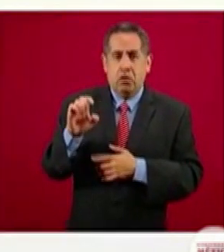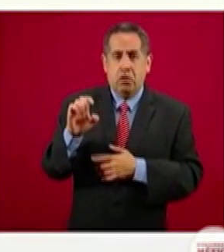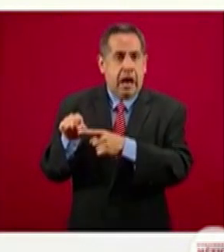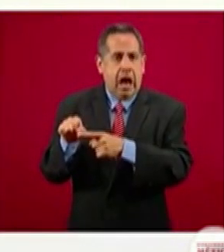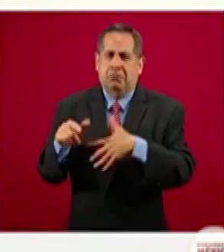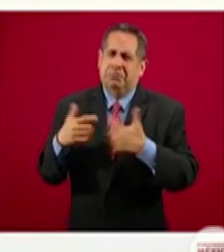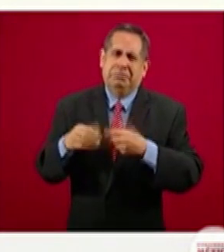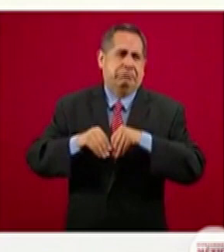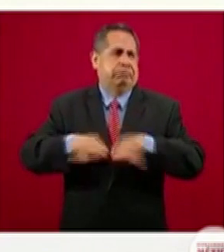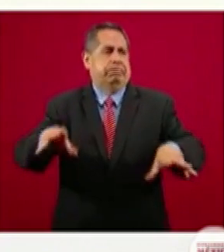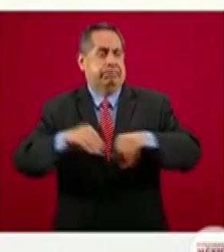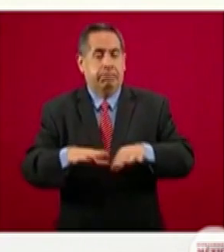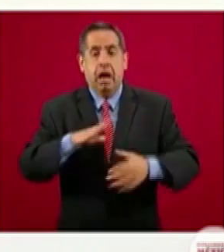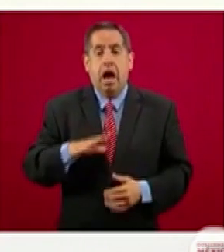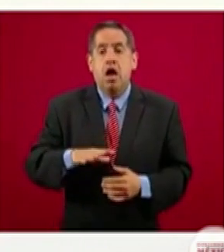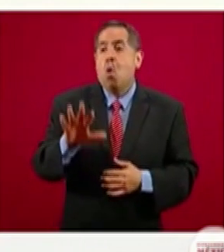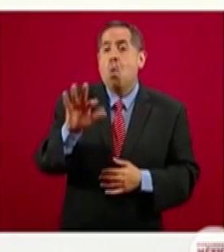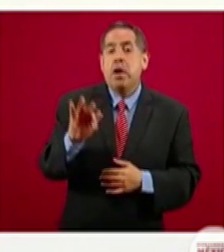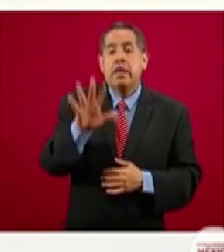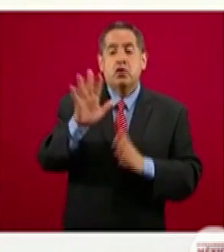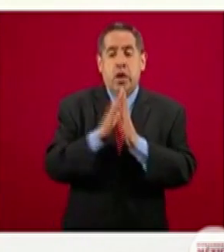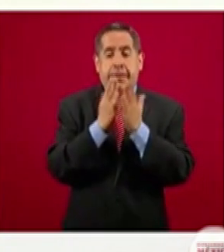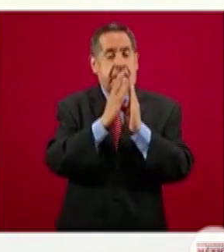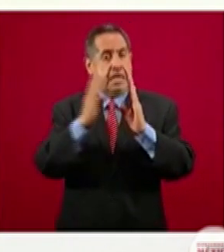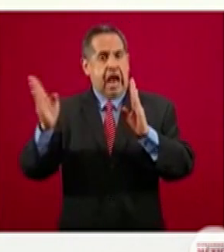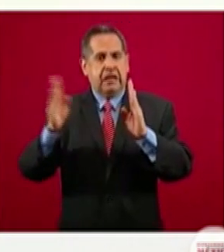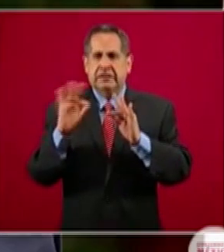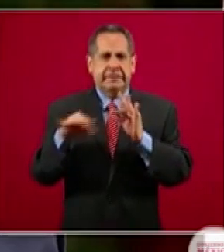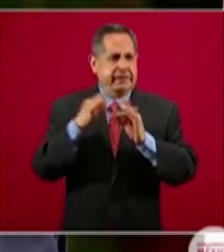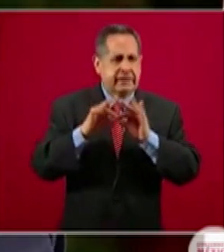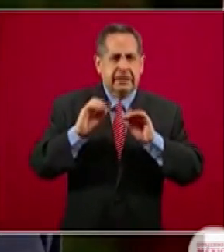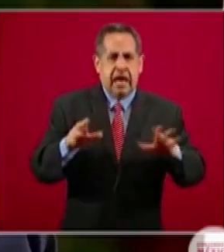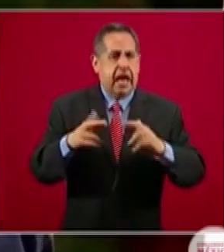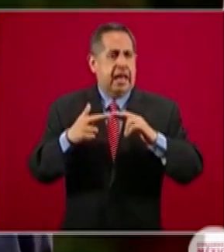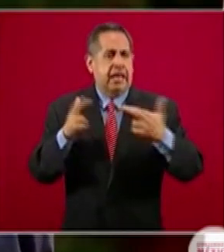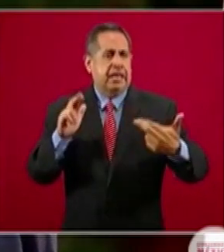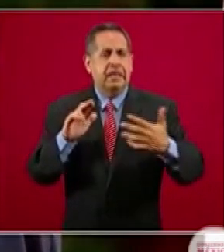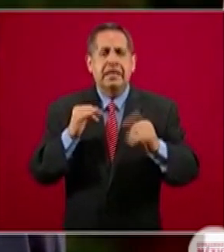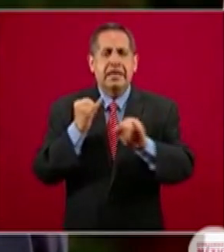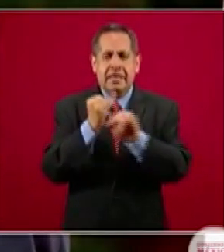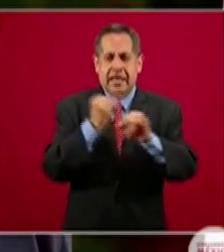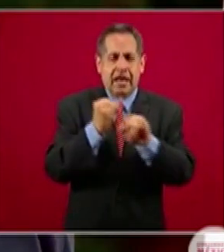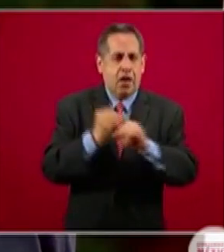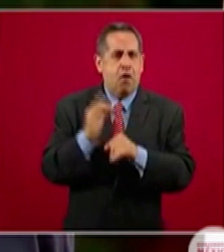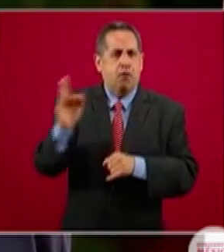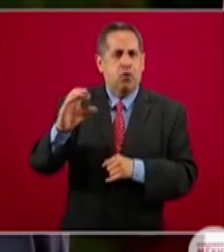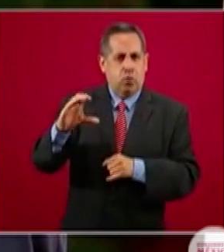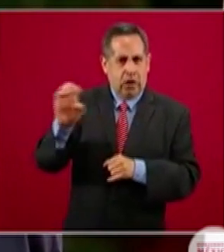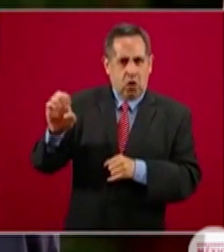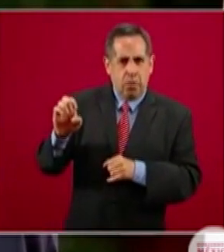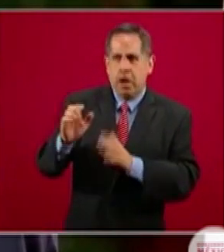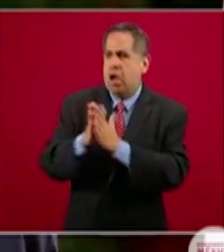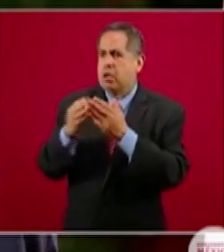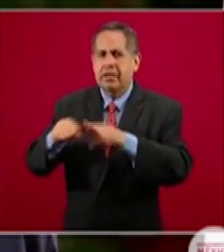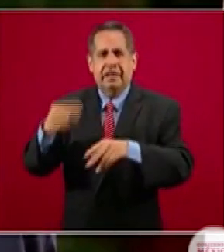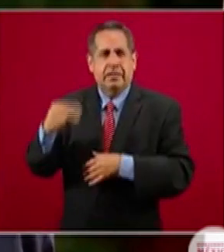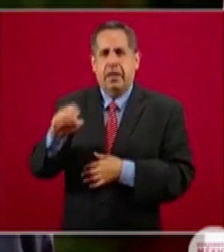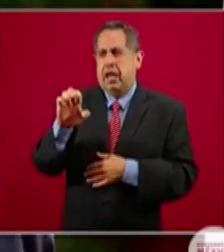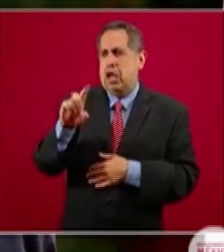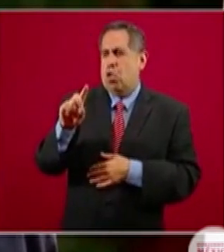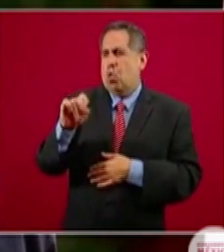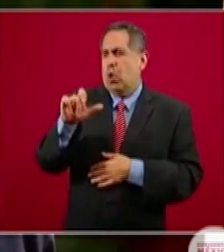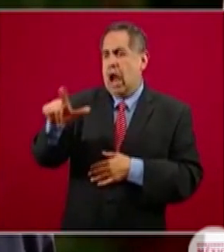45 librerías reactivadas de la red Fondo de Cultura Económica Educal,